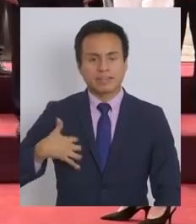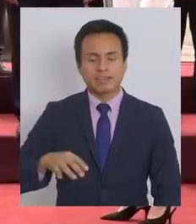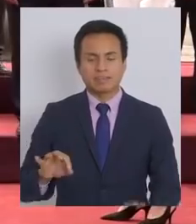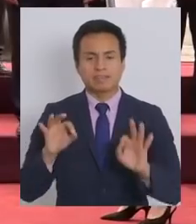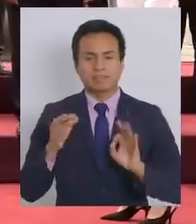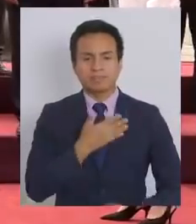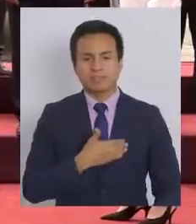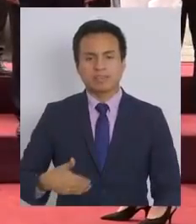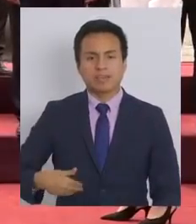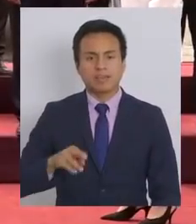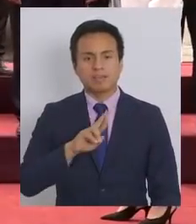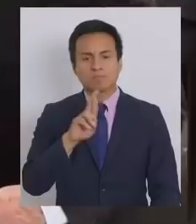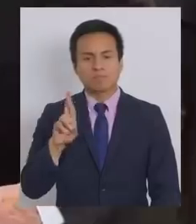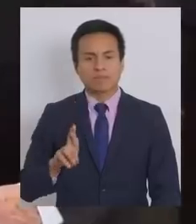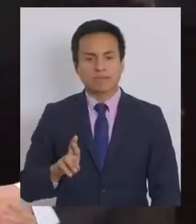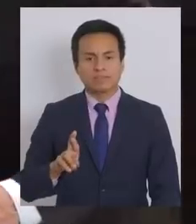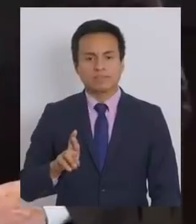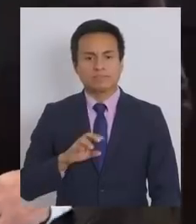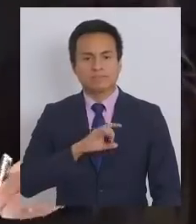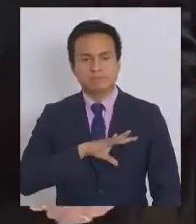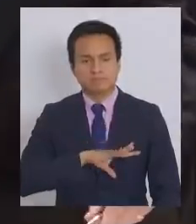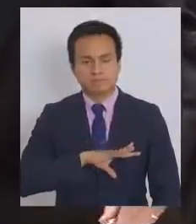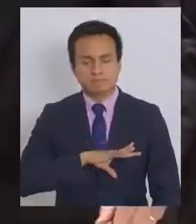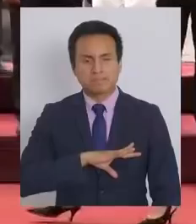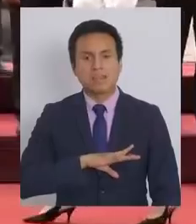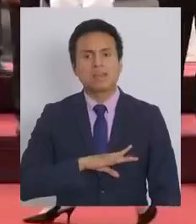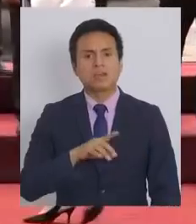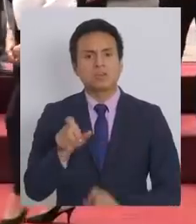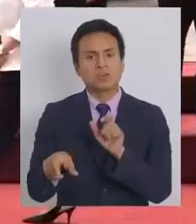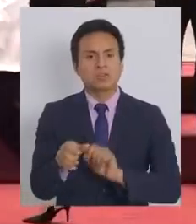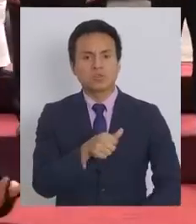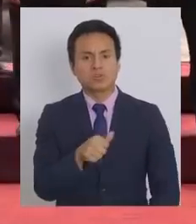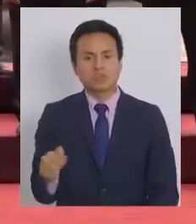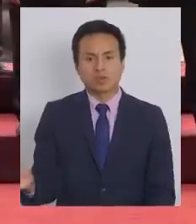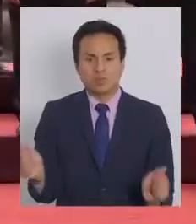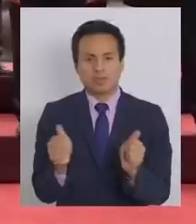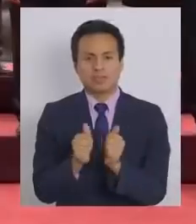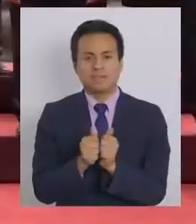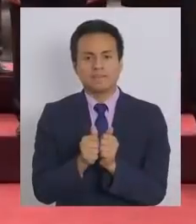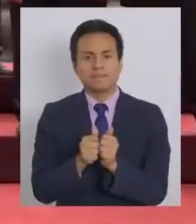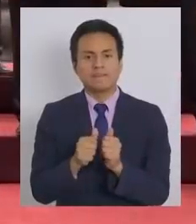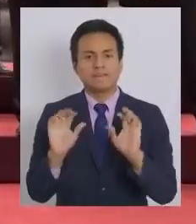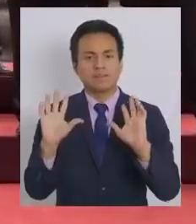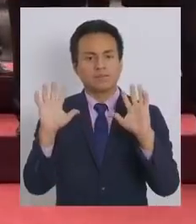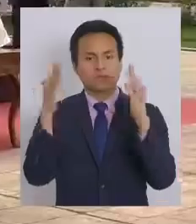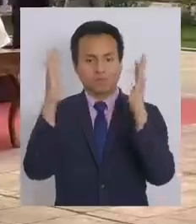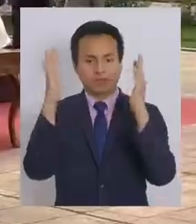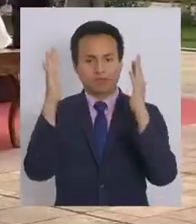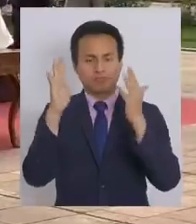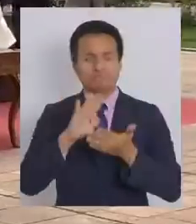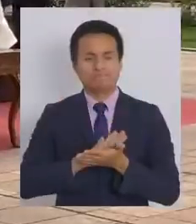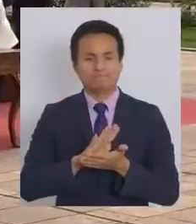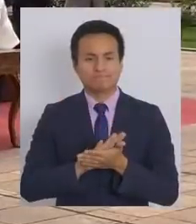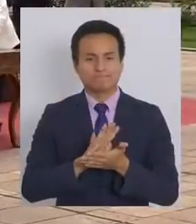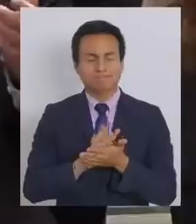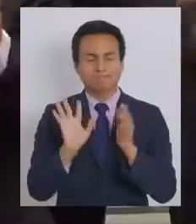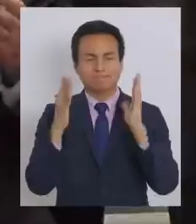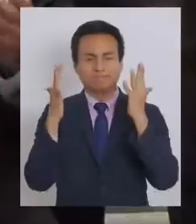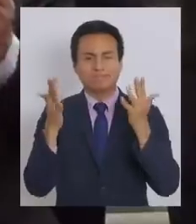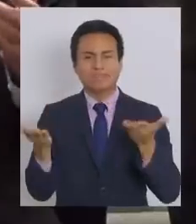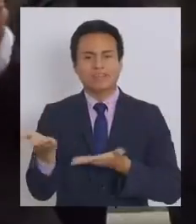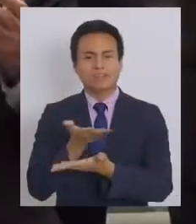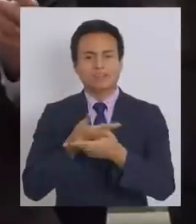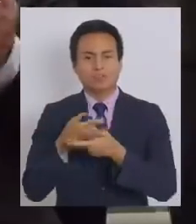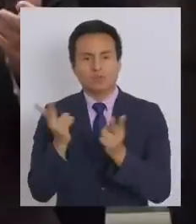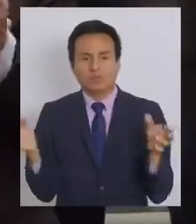excelentísimo Presidente de la República de Chile. Y todos quienes nos acompañan brindan un fuerte aplauso a esta Declaración